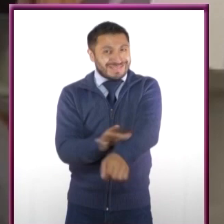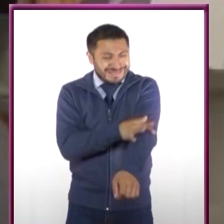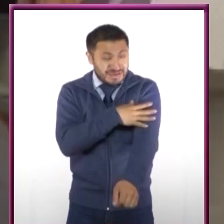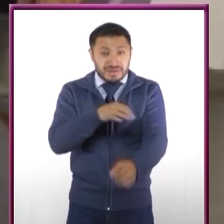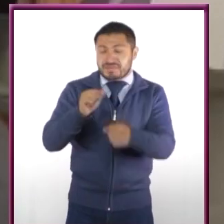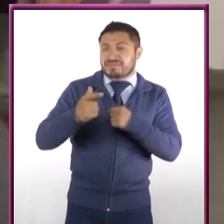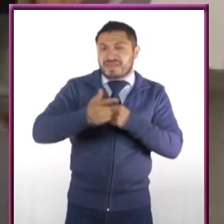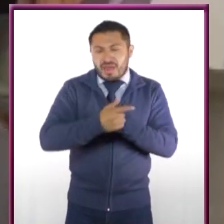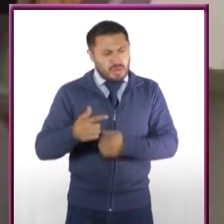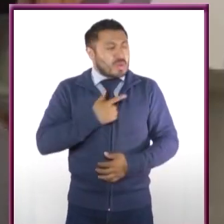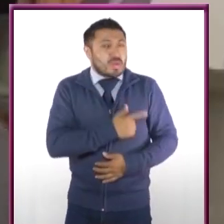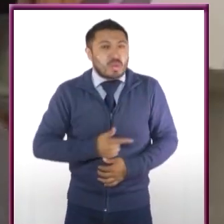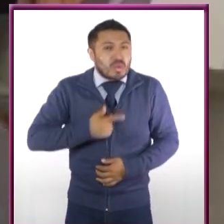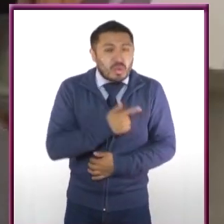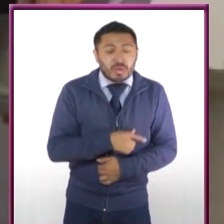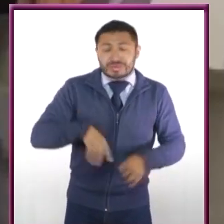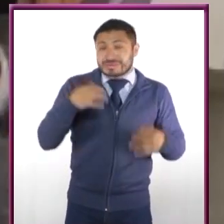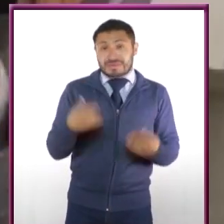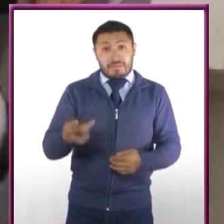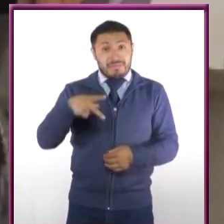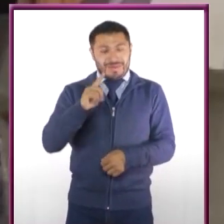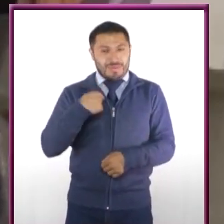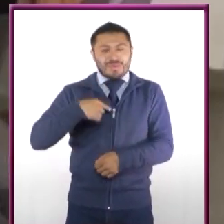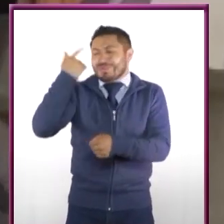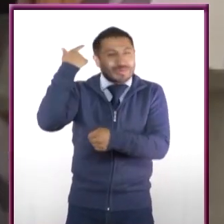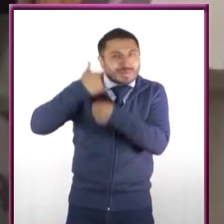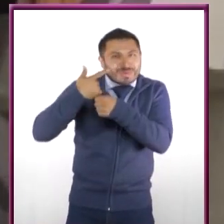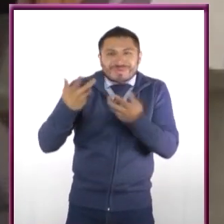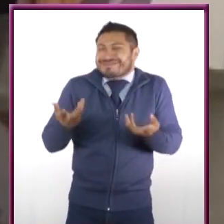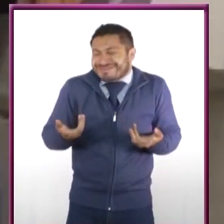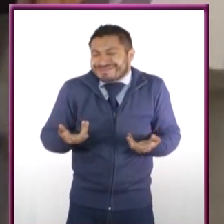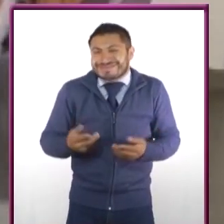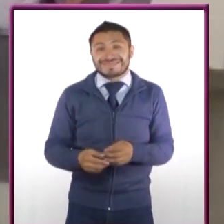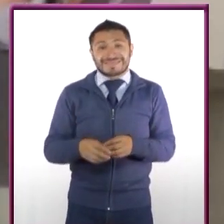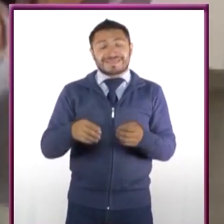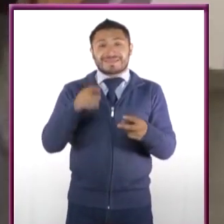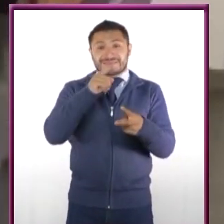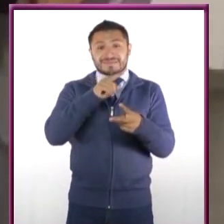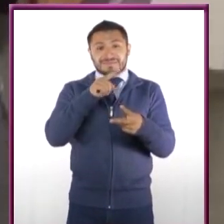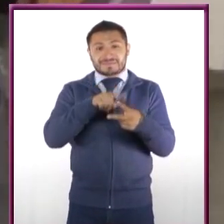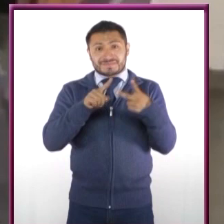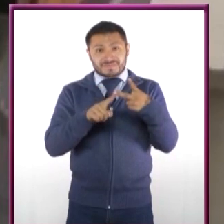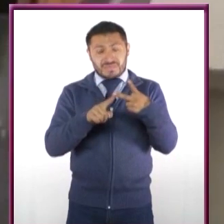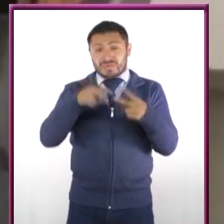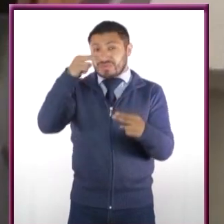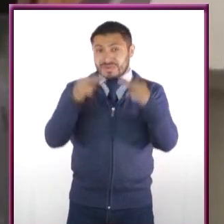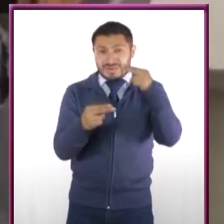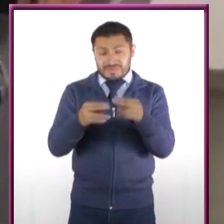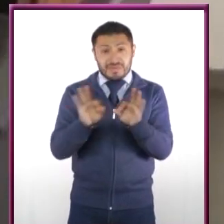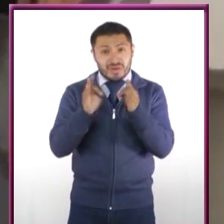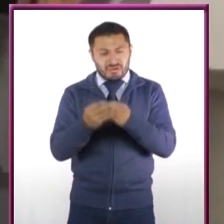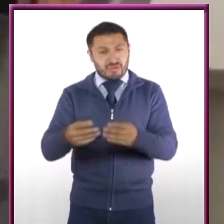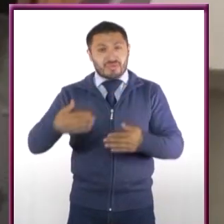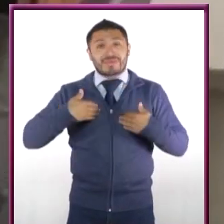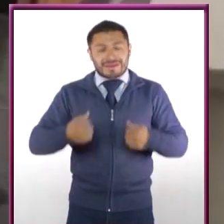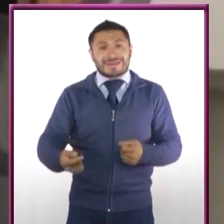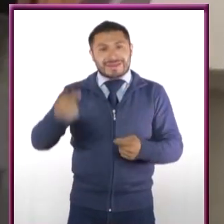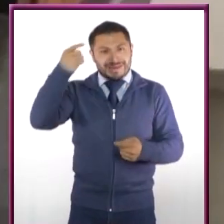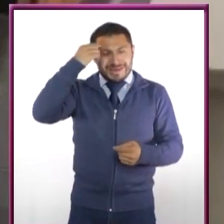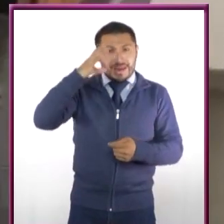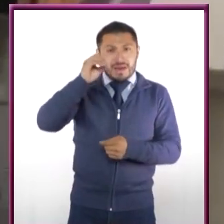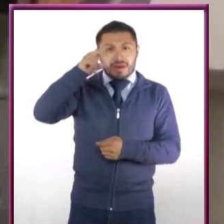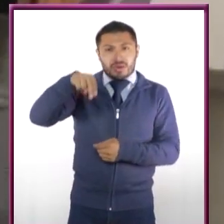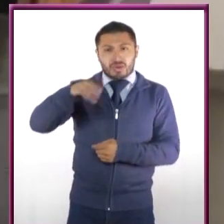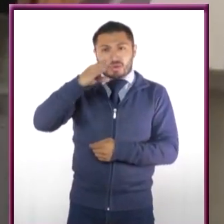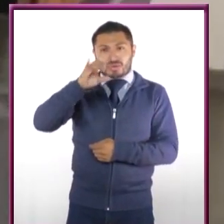por algo que nos mueve de manera inconsciente. Es que hay dos niveles de conciencia, ¿no? El consciente y